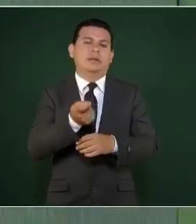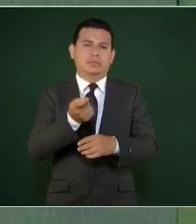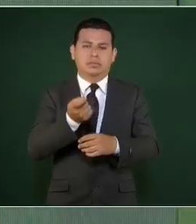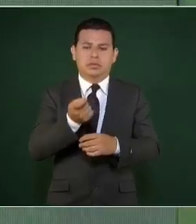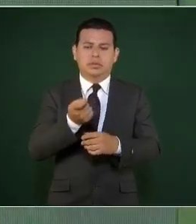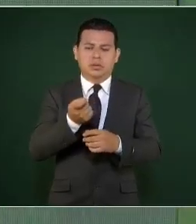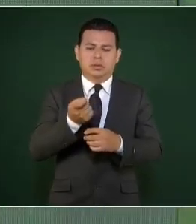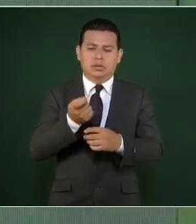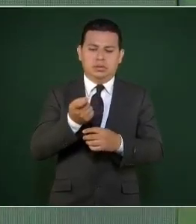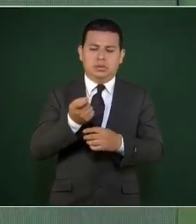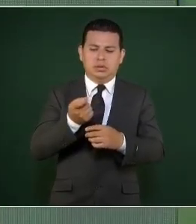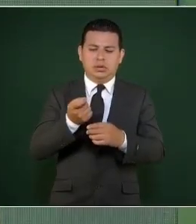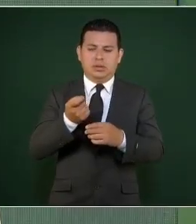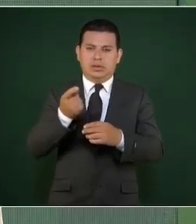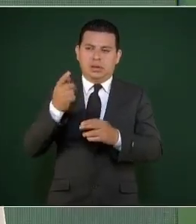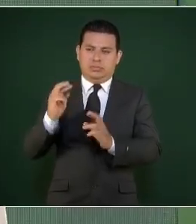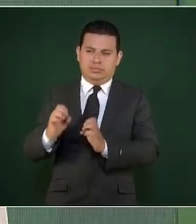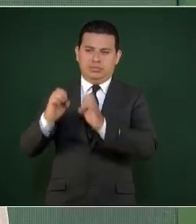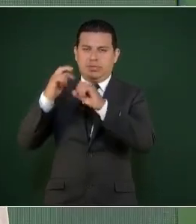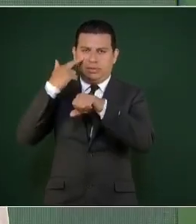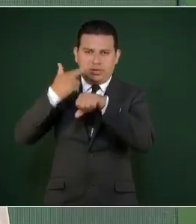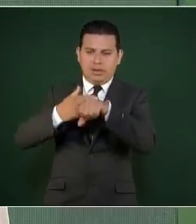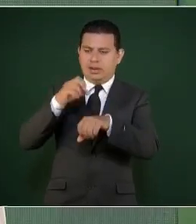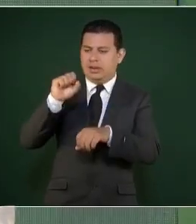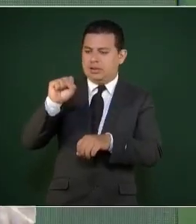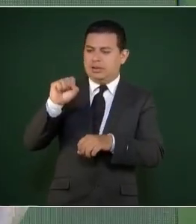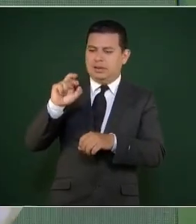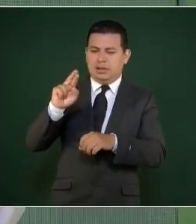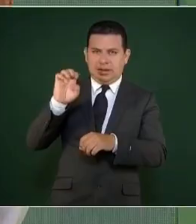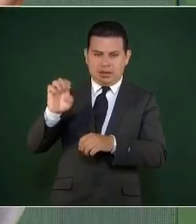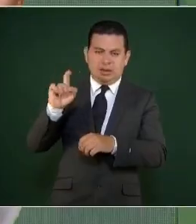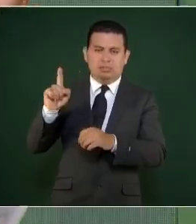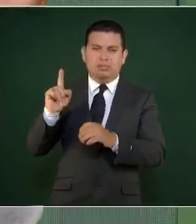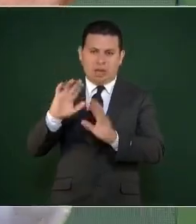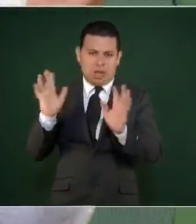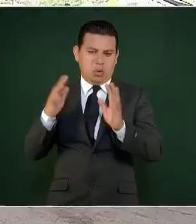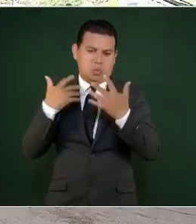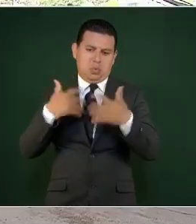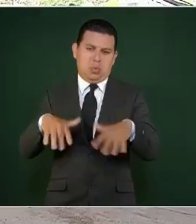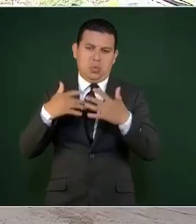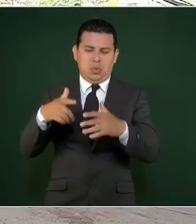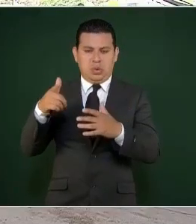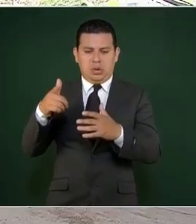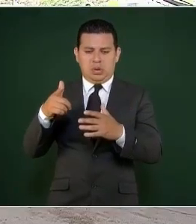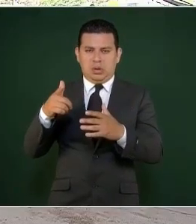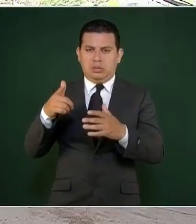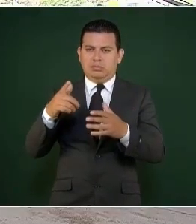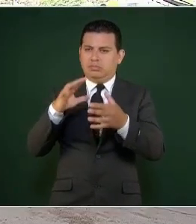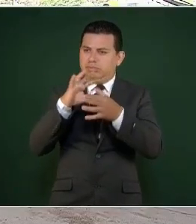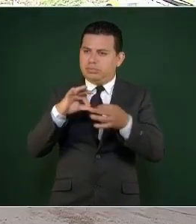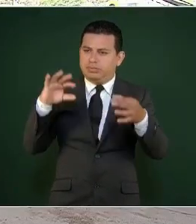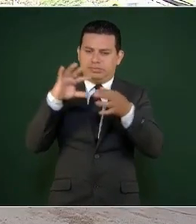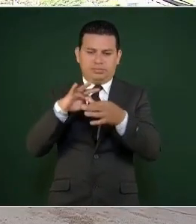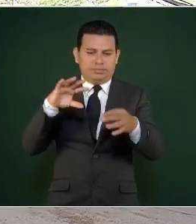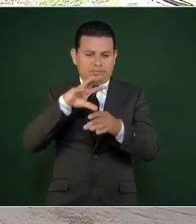nos va a responder la secretaria de Relaciones Exteriores. Imagínense, una diplomática.